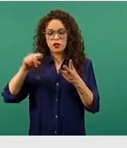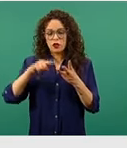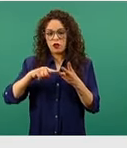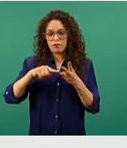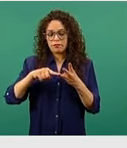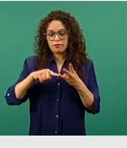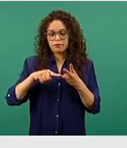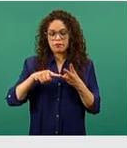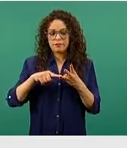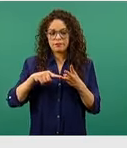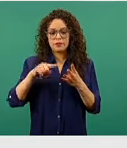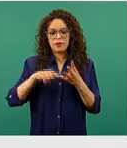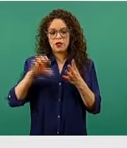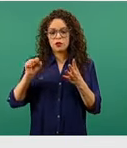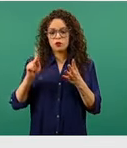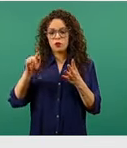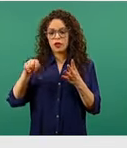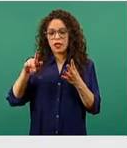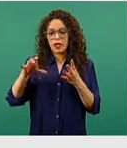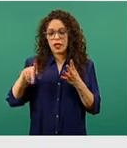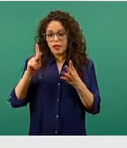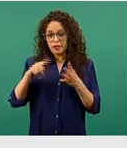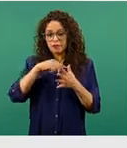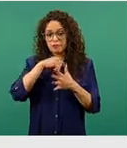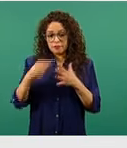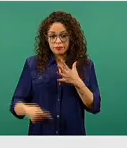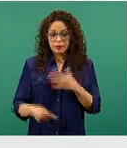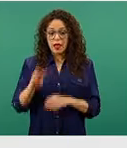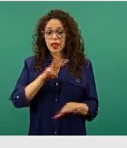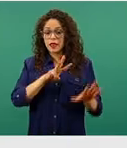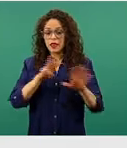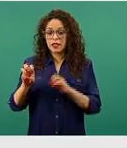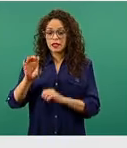biológicos que se han aplicado, de los cuales